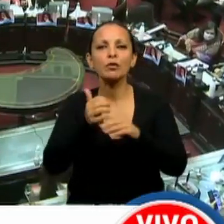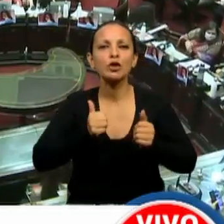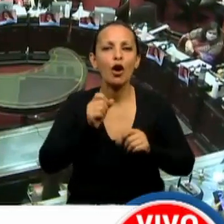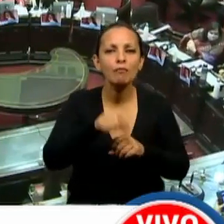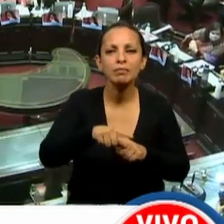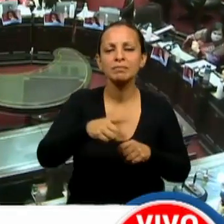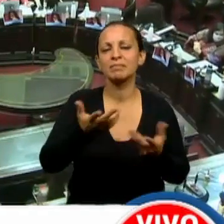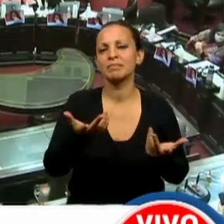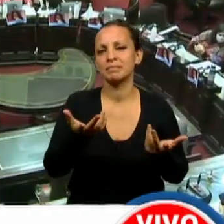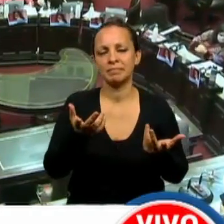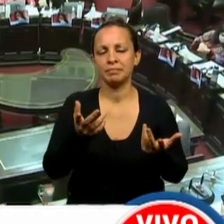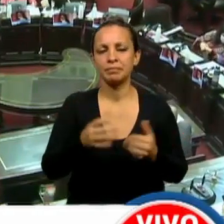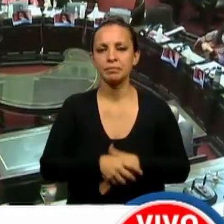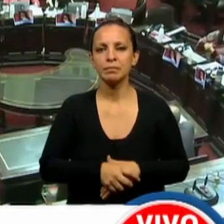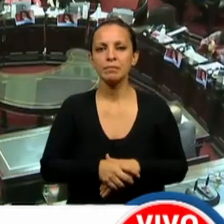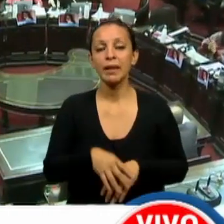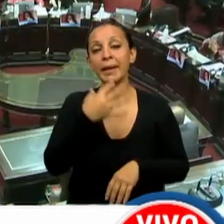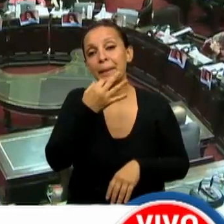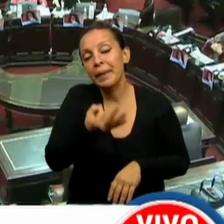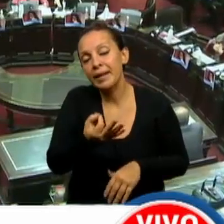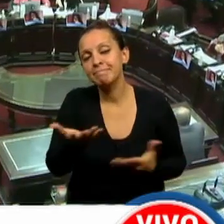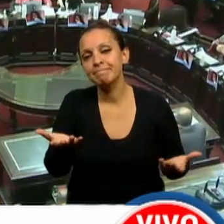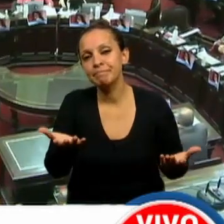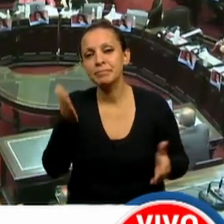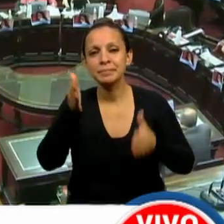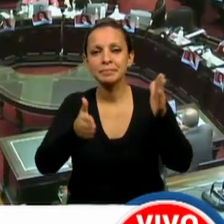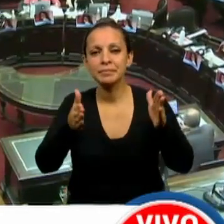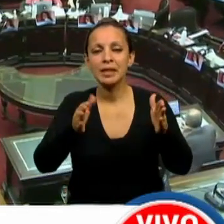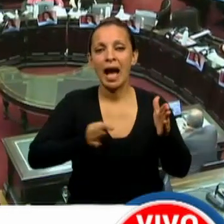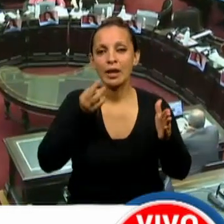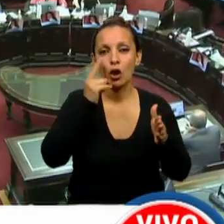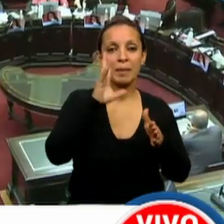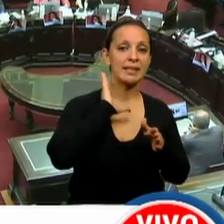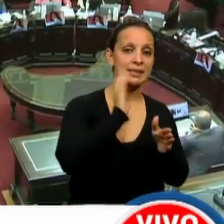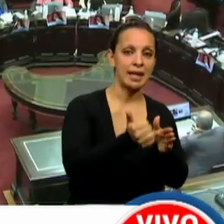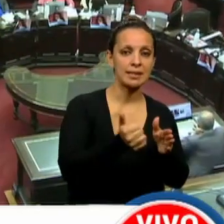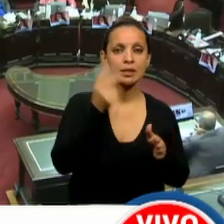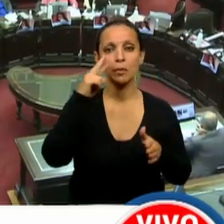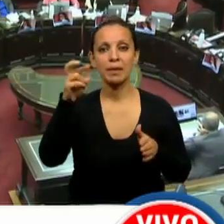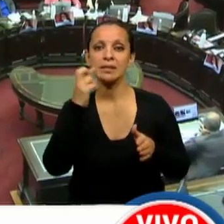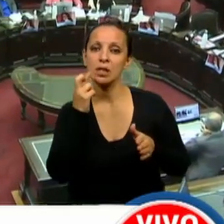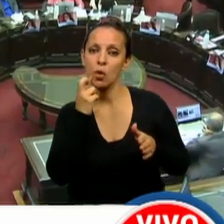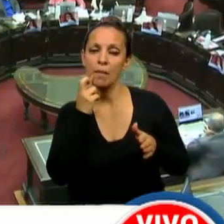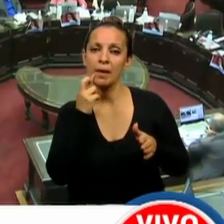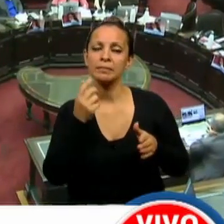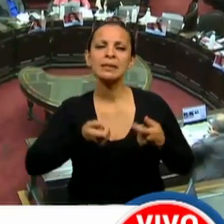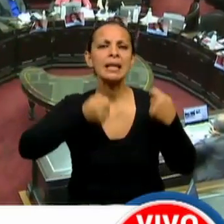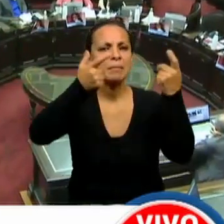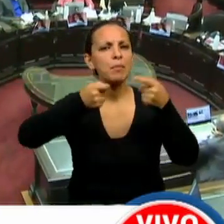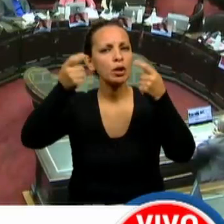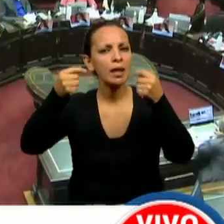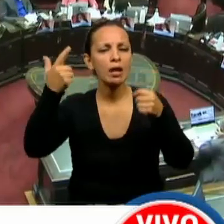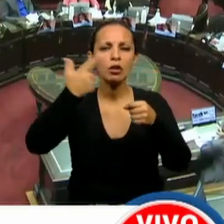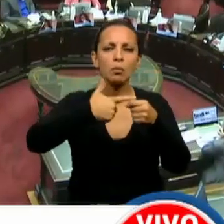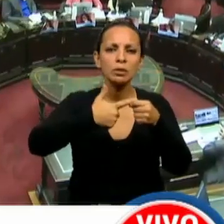demanda. La verdad que entre los años 2016 y 2019 se importaron combustibles